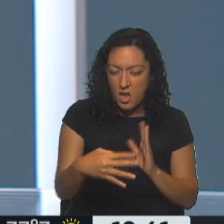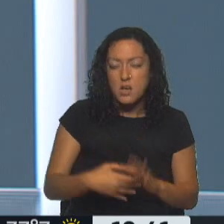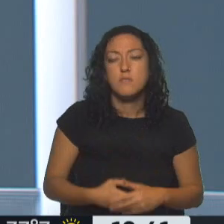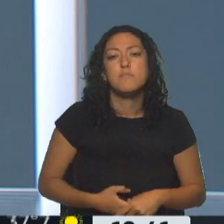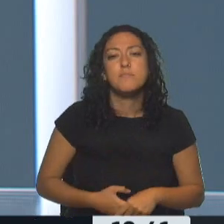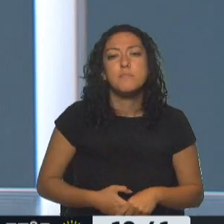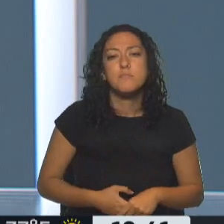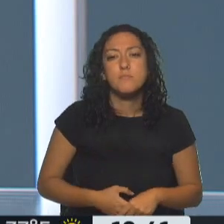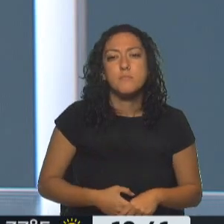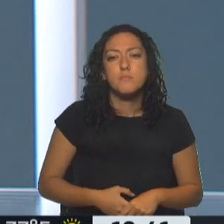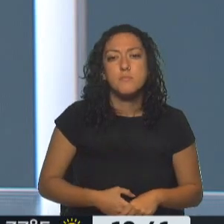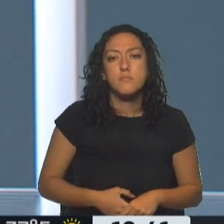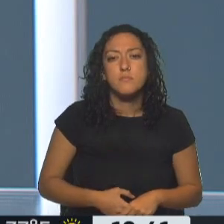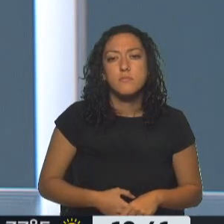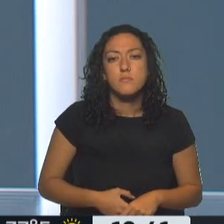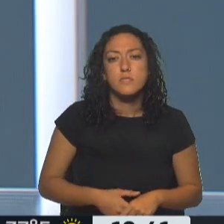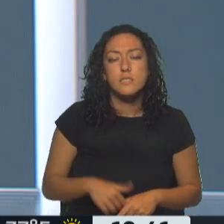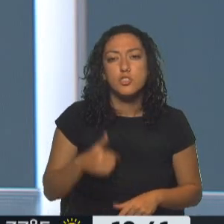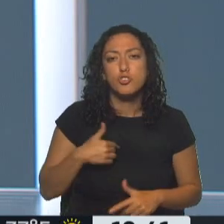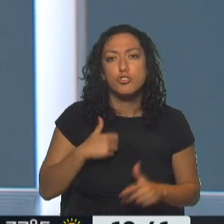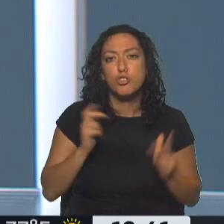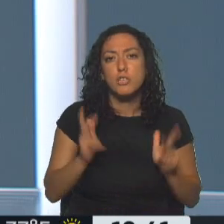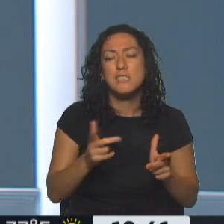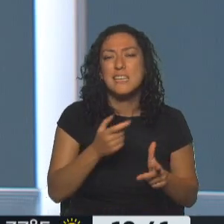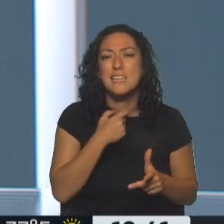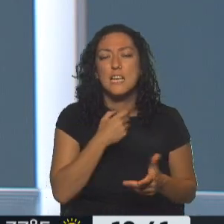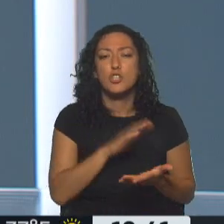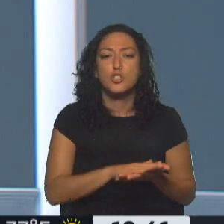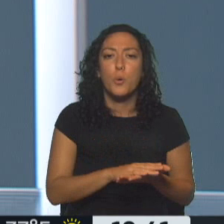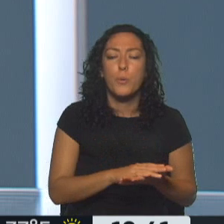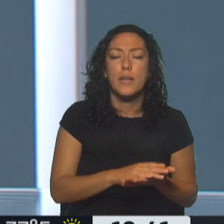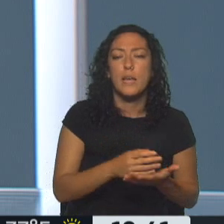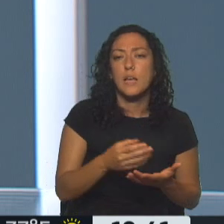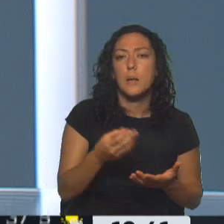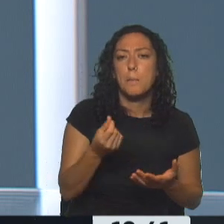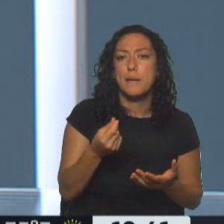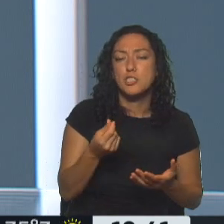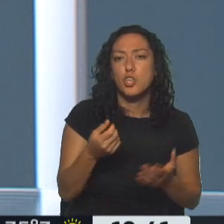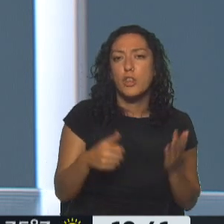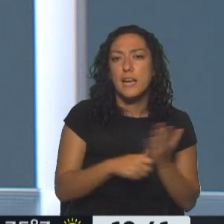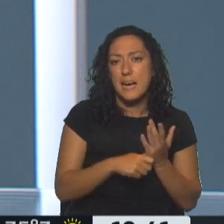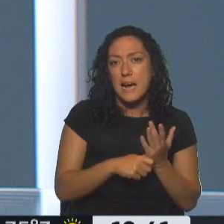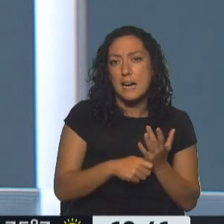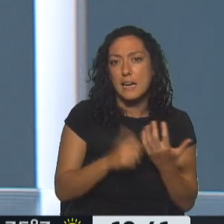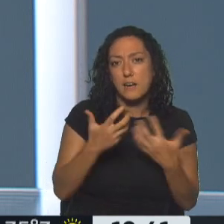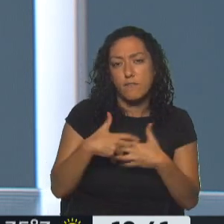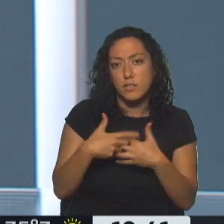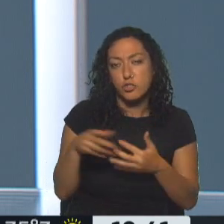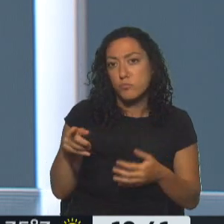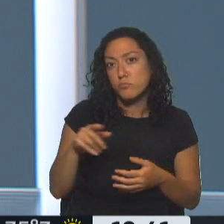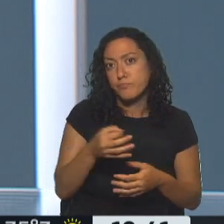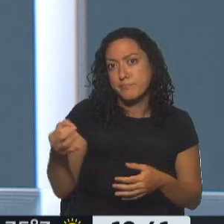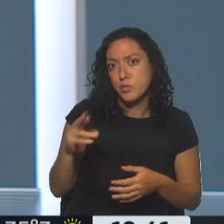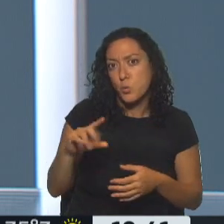a mí me gustaría reflexionar un poquito sobre el tema el precio de la carne que planteaba rulo muy bien Yo creo que